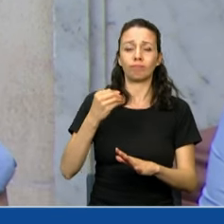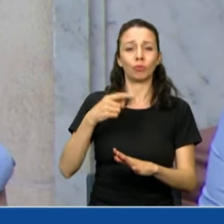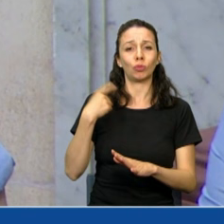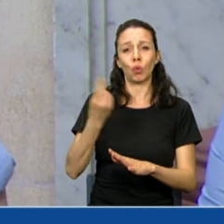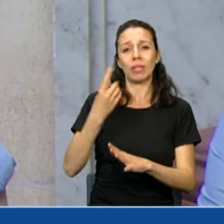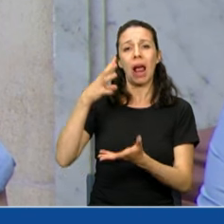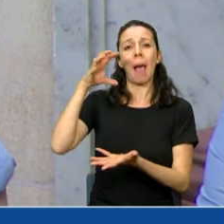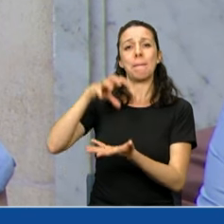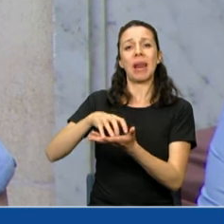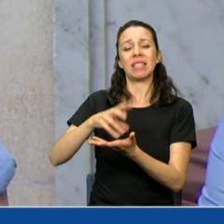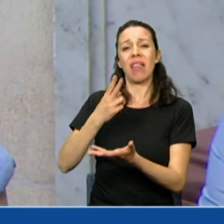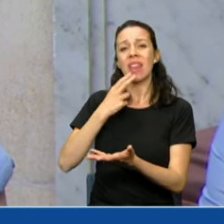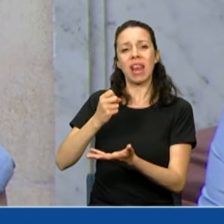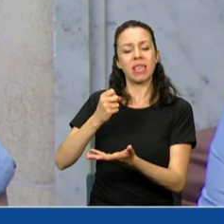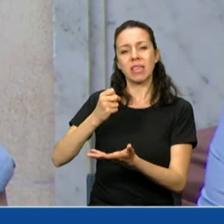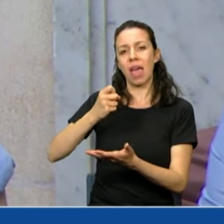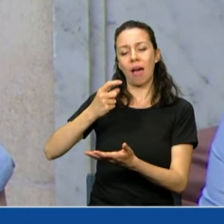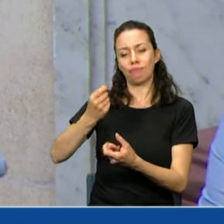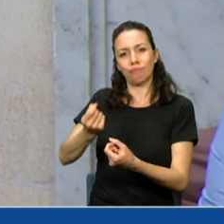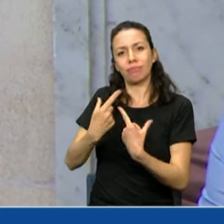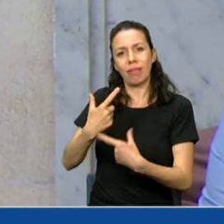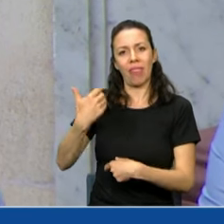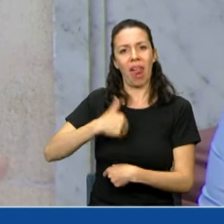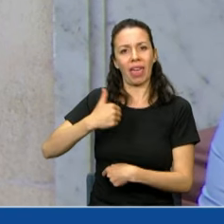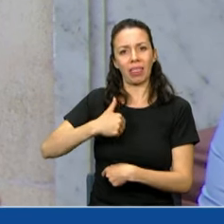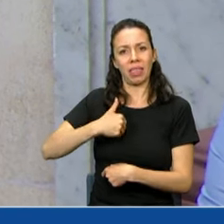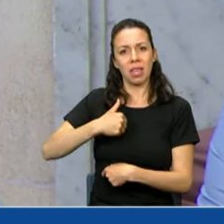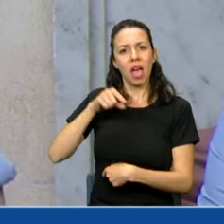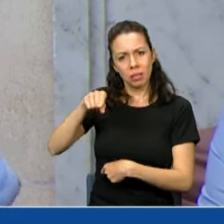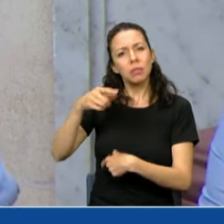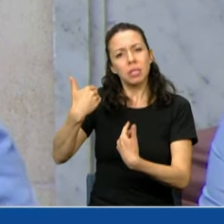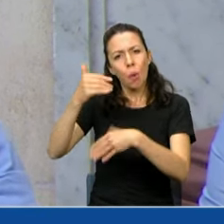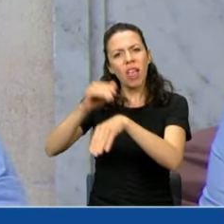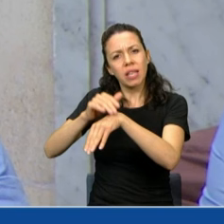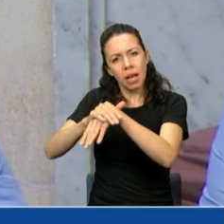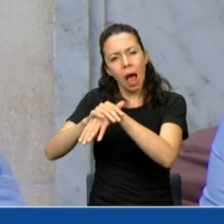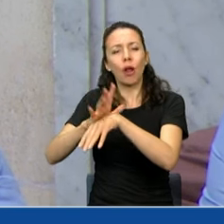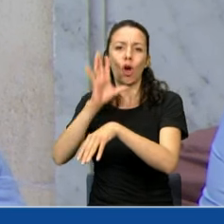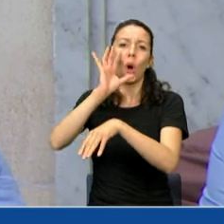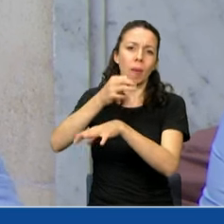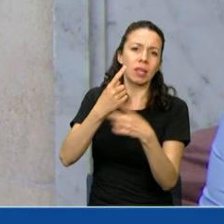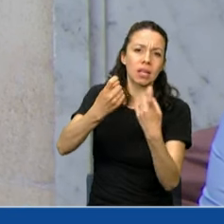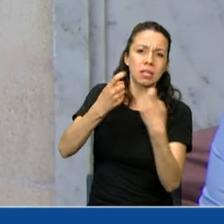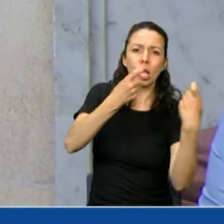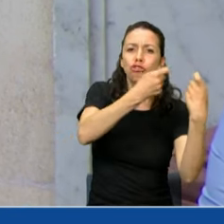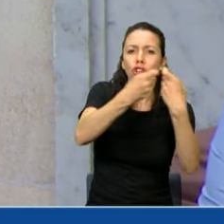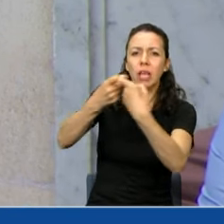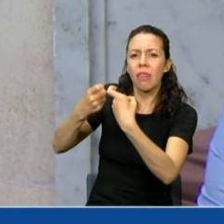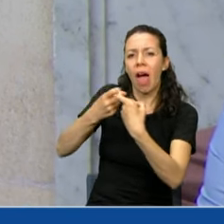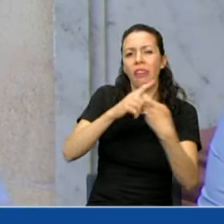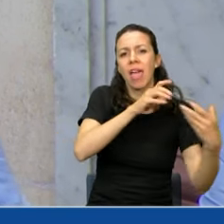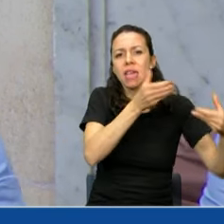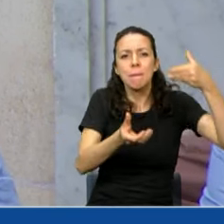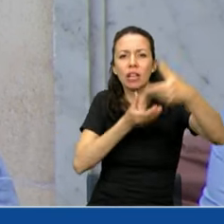bandera que se puede hacer cargo claramente en sociedad con otros inversores de este de